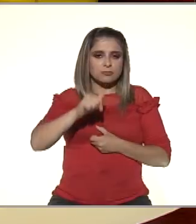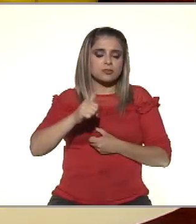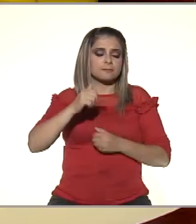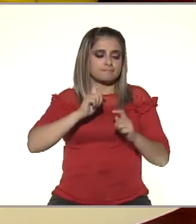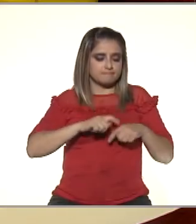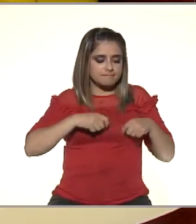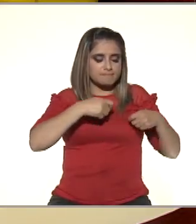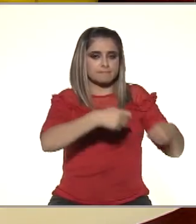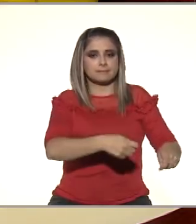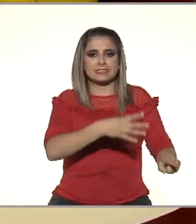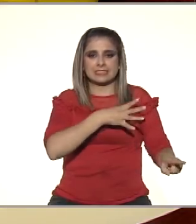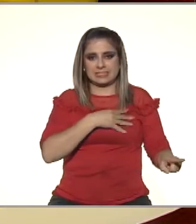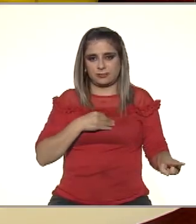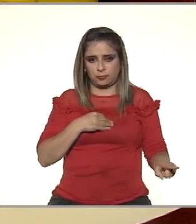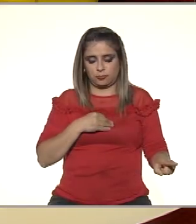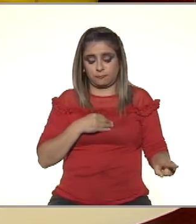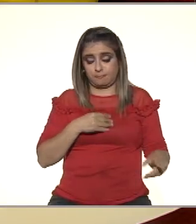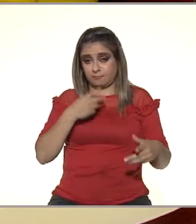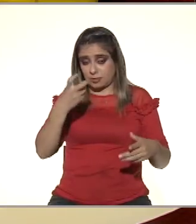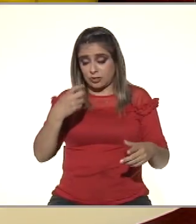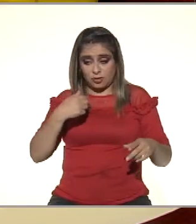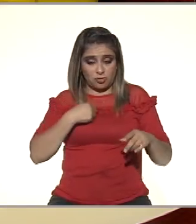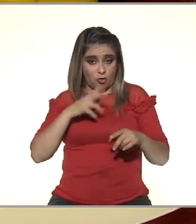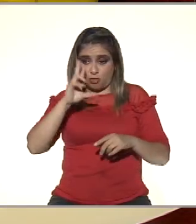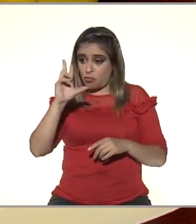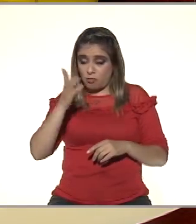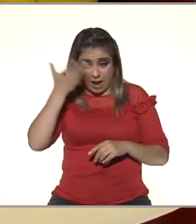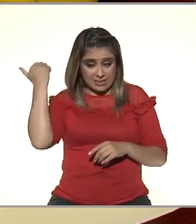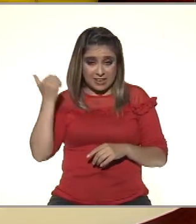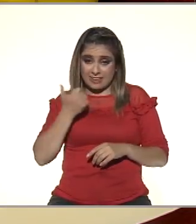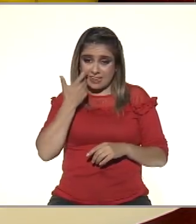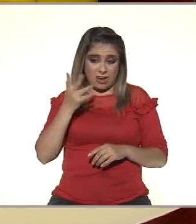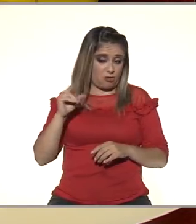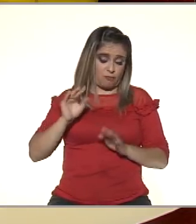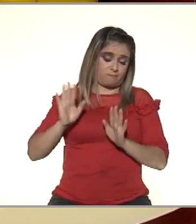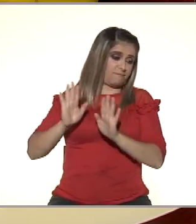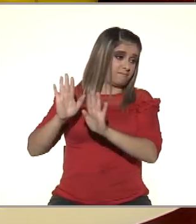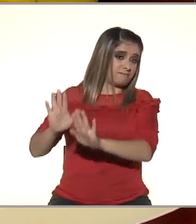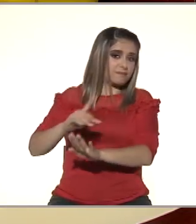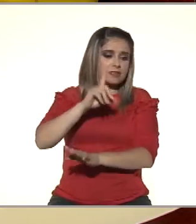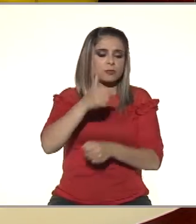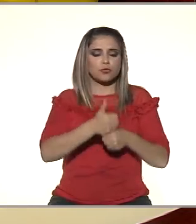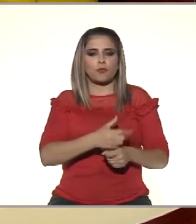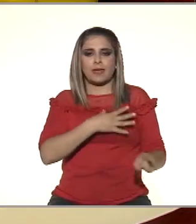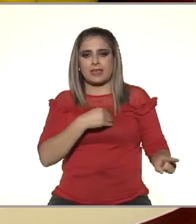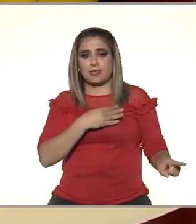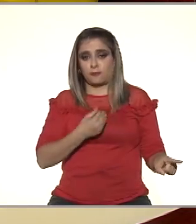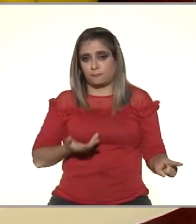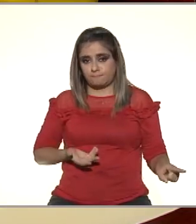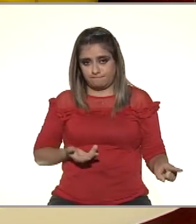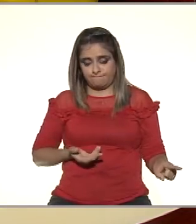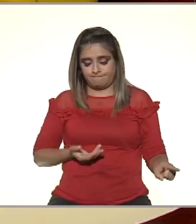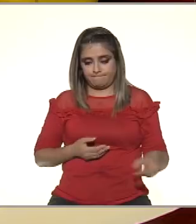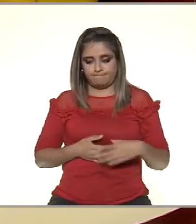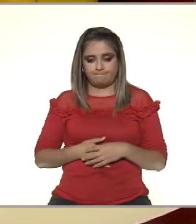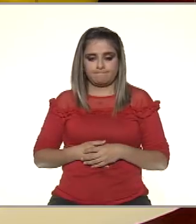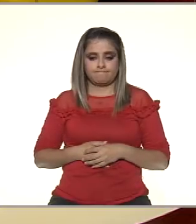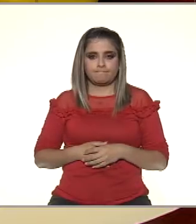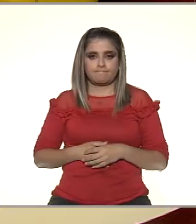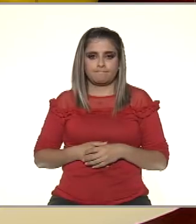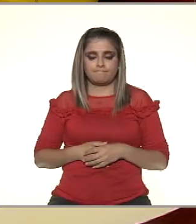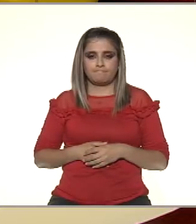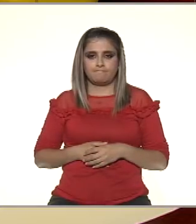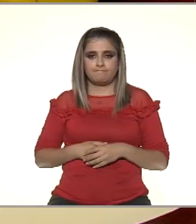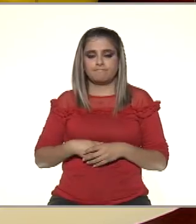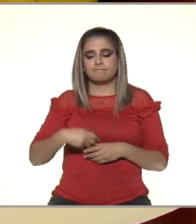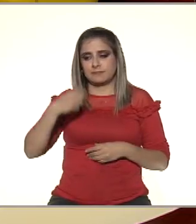Entonces, mi derecho, entre comillas, a no saber va a afectar a los hijos. Se pierde, en ese momento